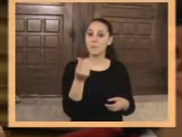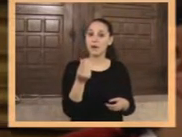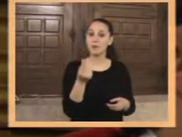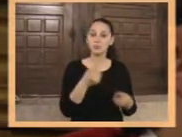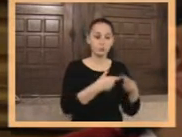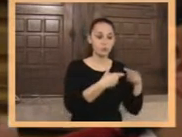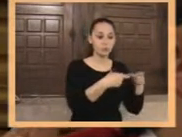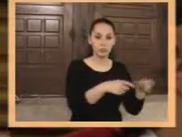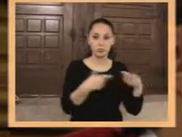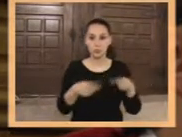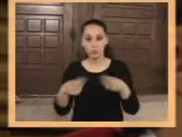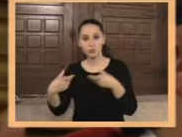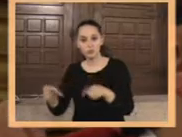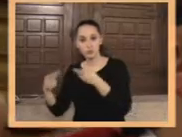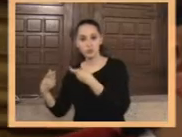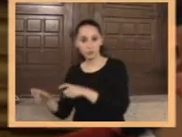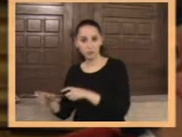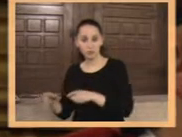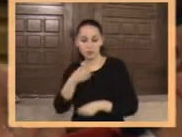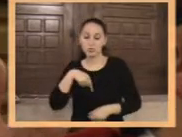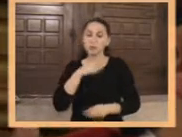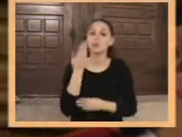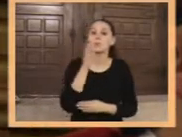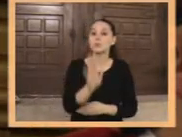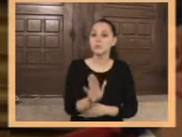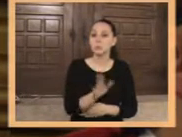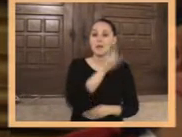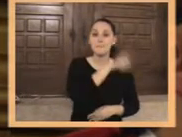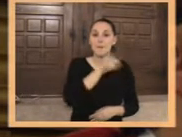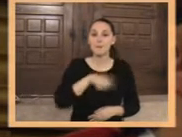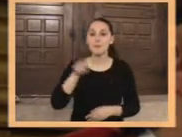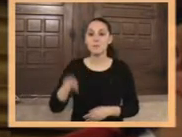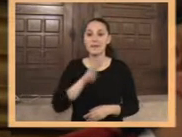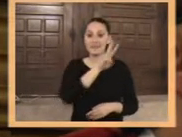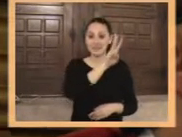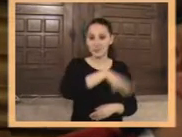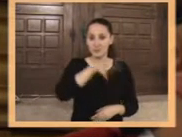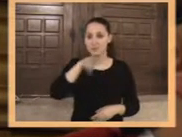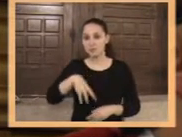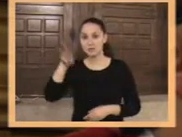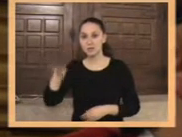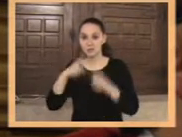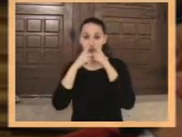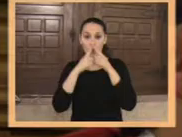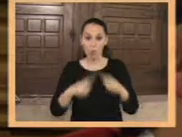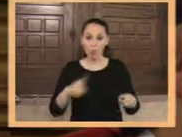sea mensual, trimestral, semestral o anual, es decir, casi a la carta, para